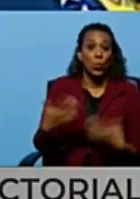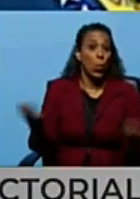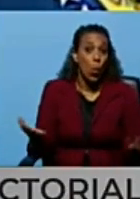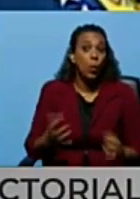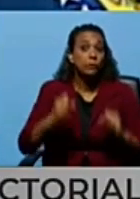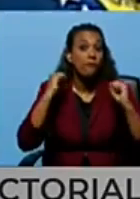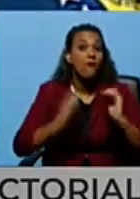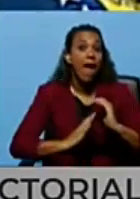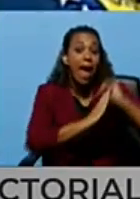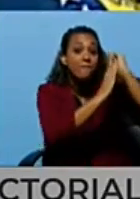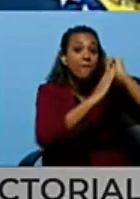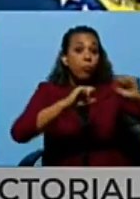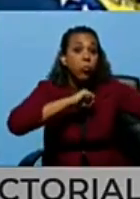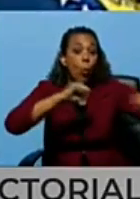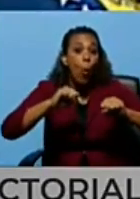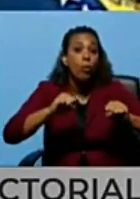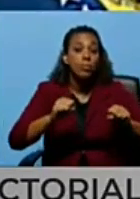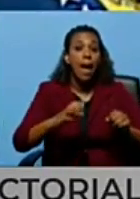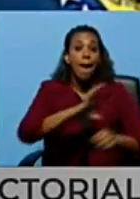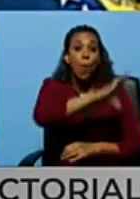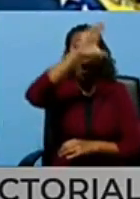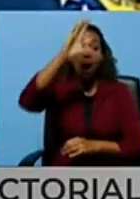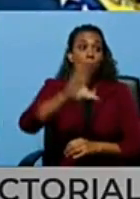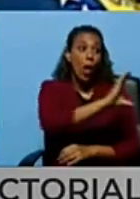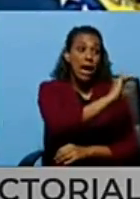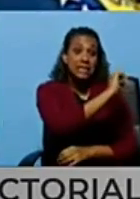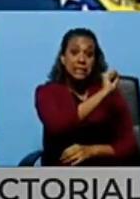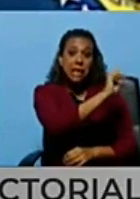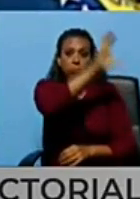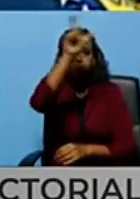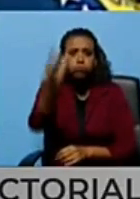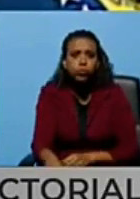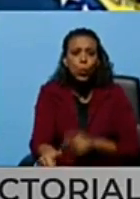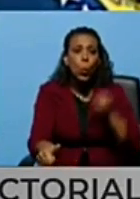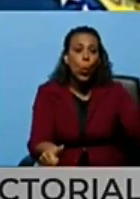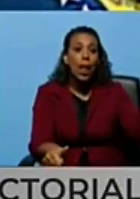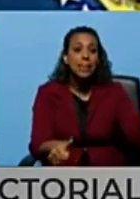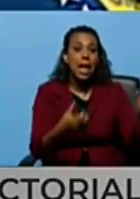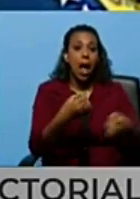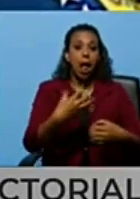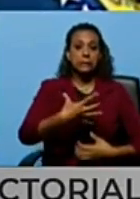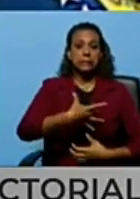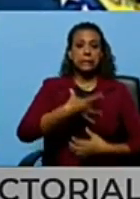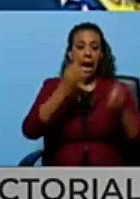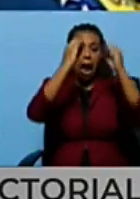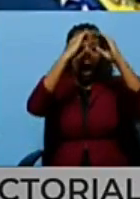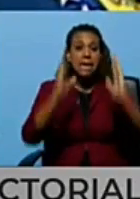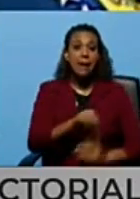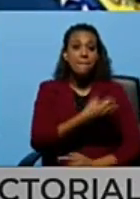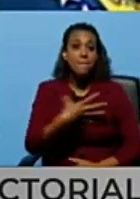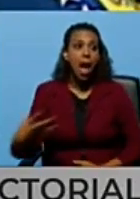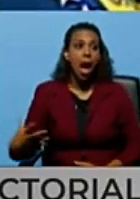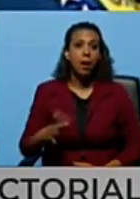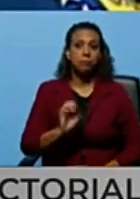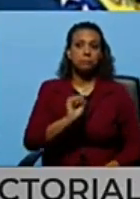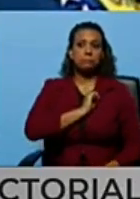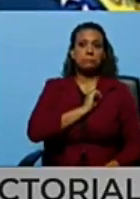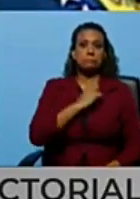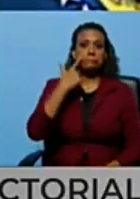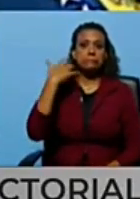Castañeda es el jefe de la operación puesto por la CIA aquí. Por eso la Casa Blanca se sintió casi